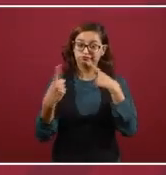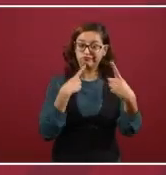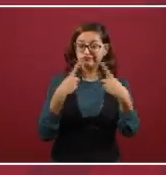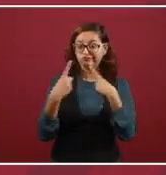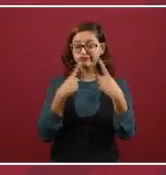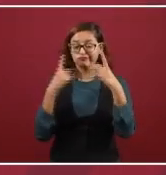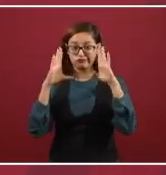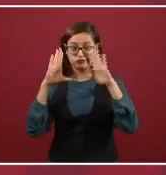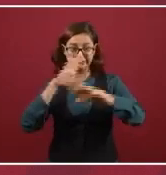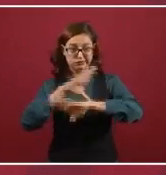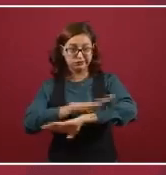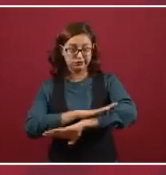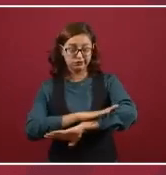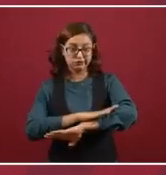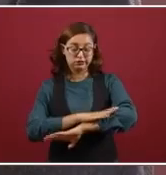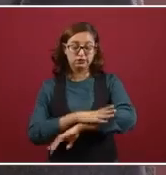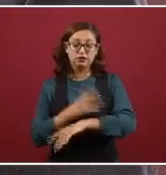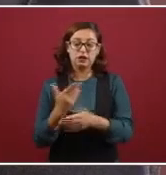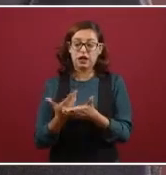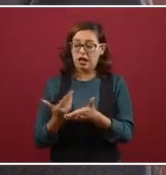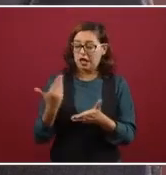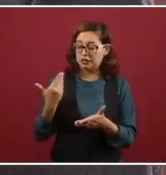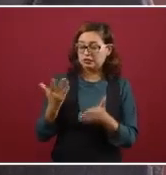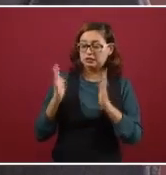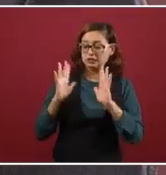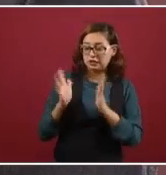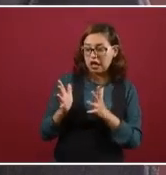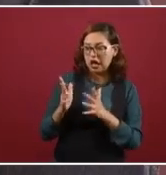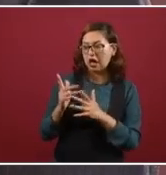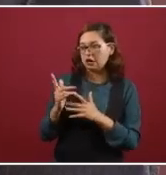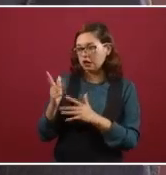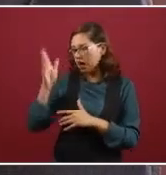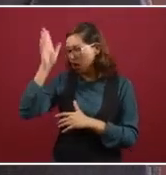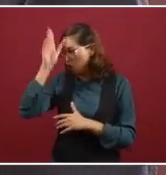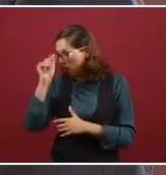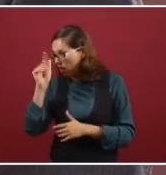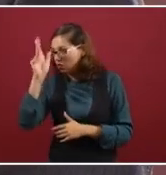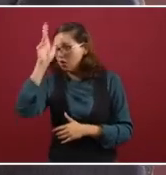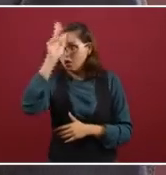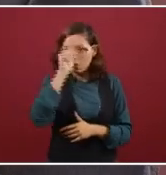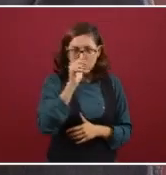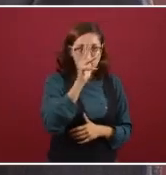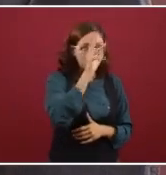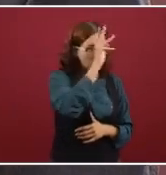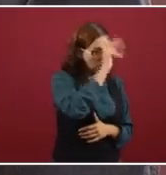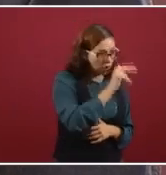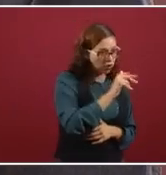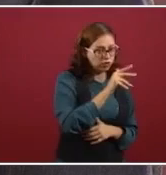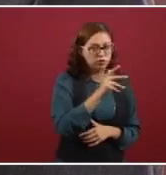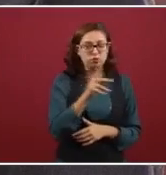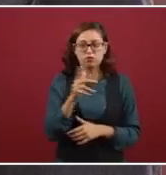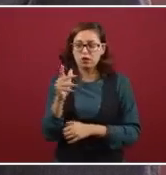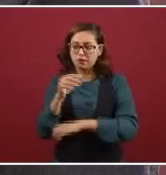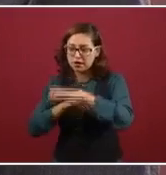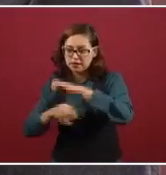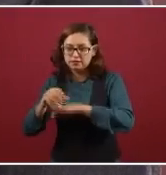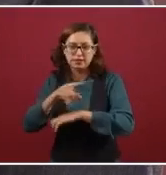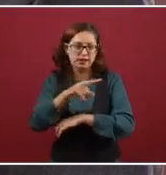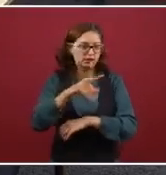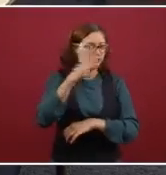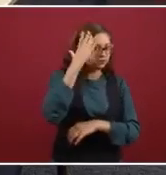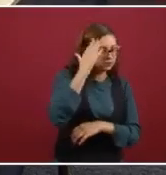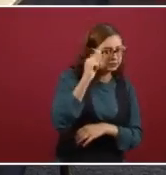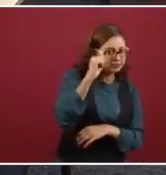Ya he tenido acuerdos por separado con empresarios, con dirigentes, y